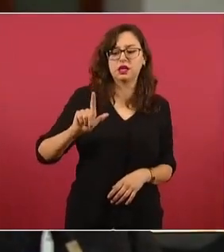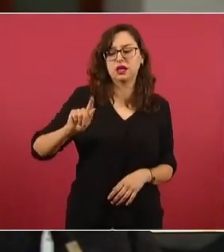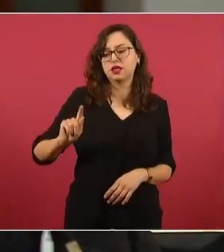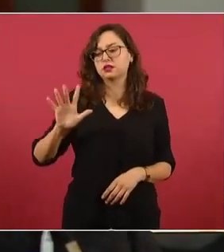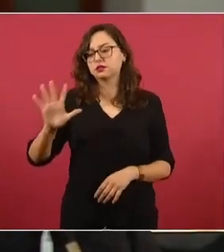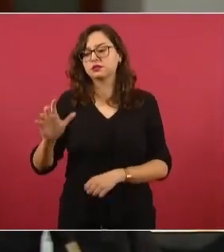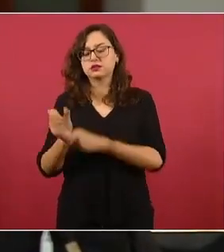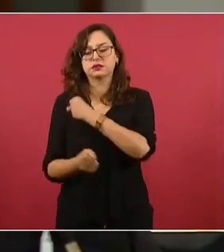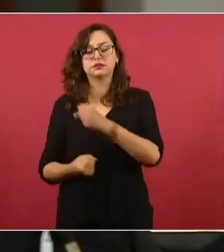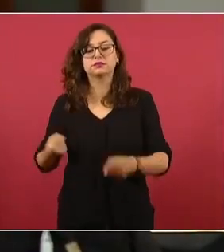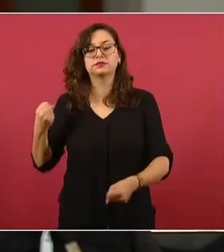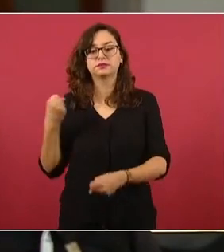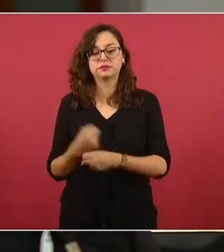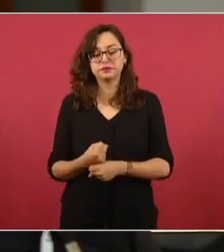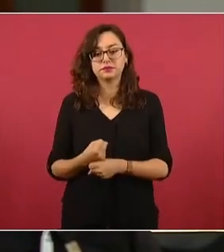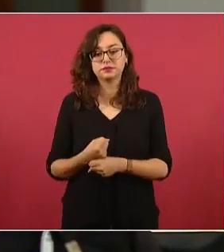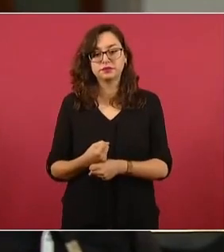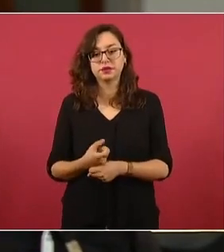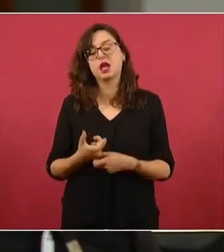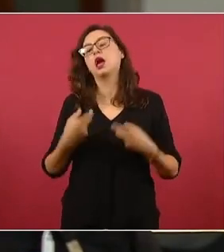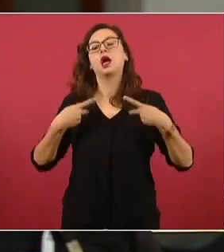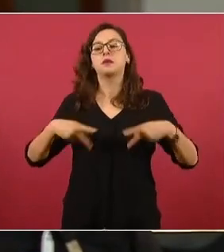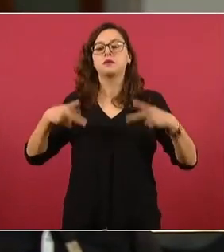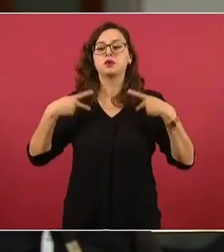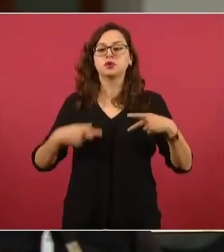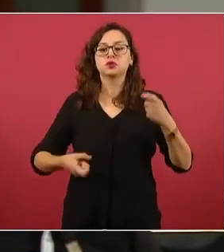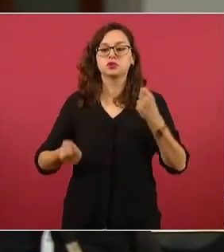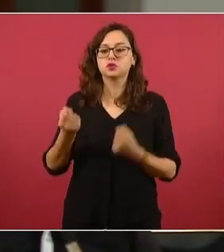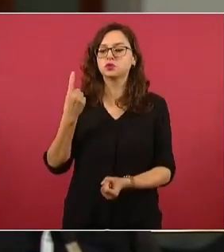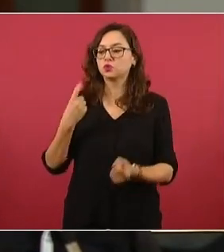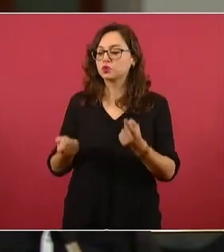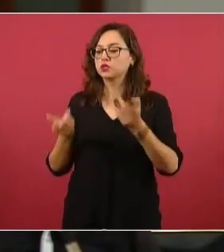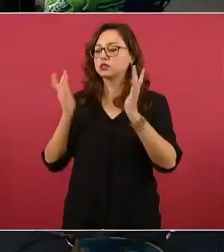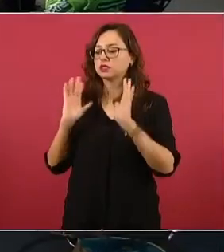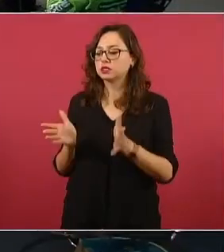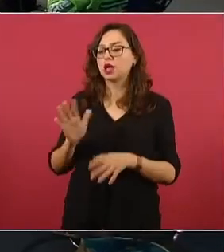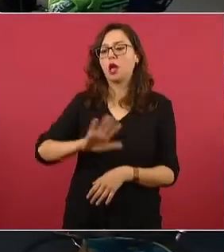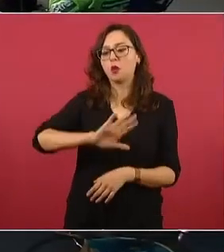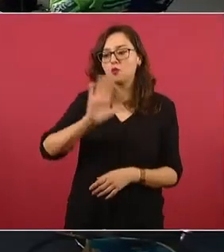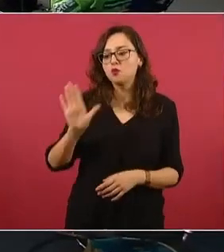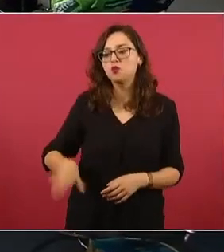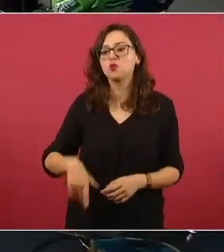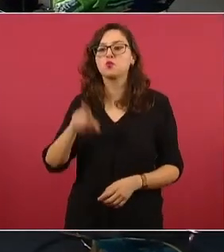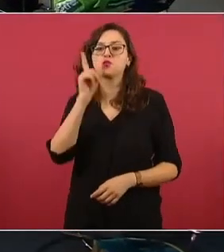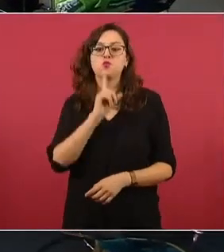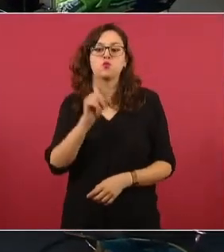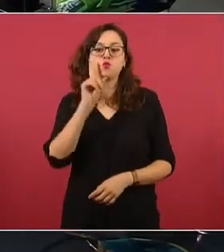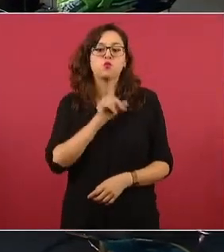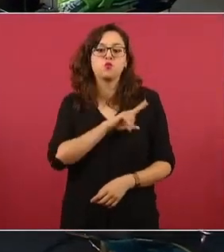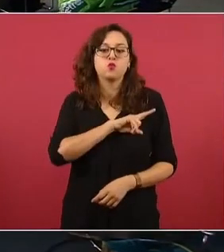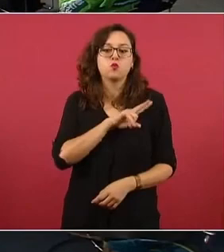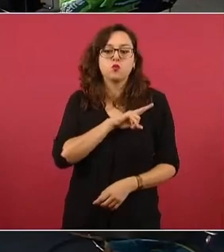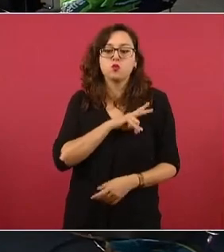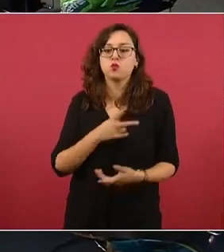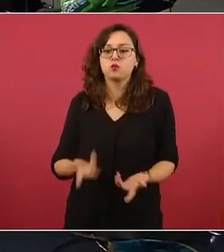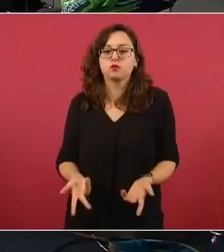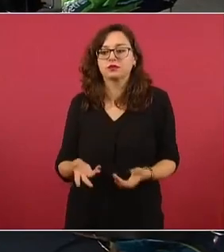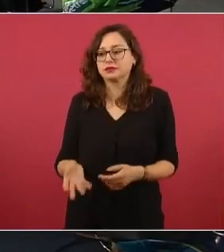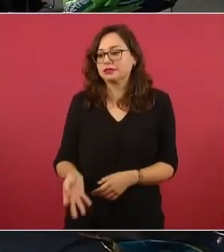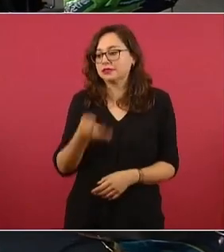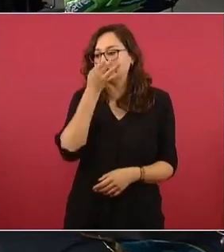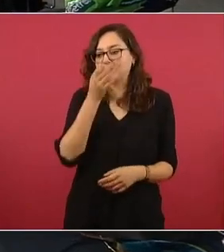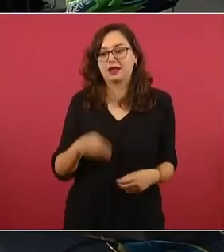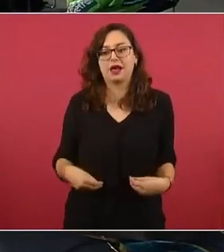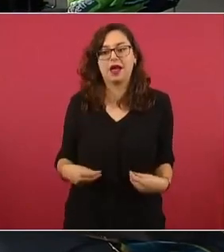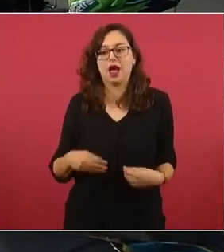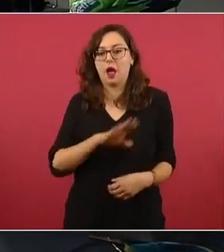75 años. Unos ya murieron. Sus viudas están en la recta casi final de la